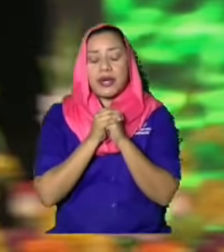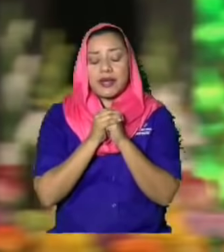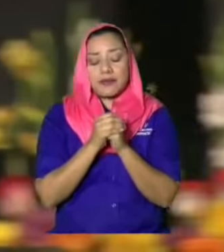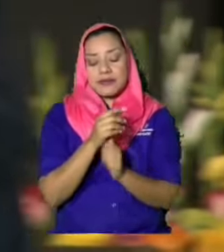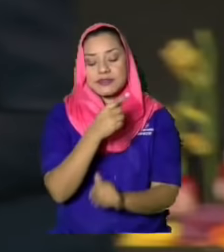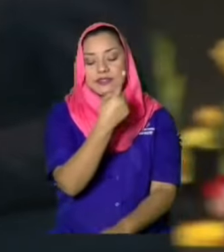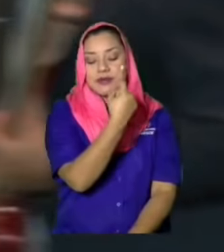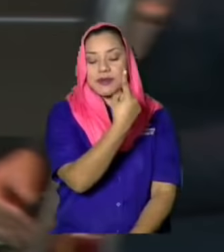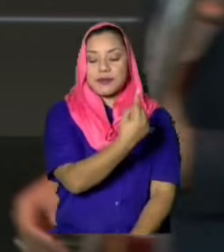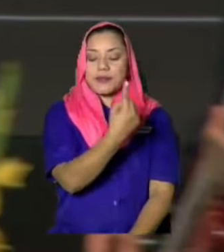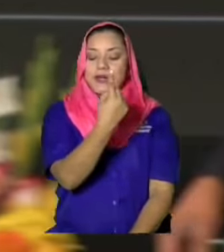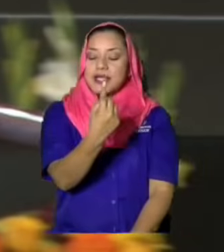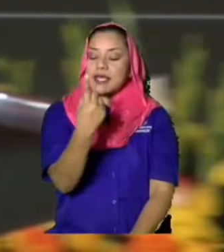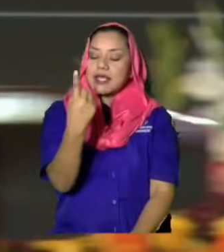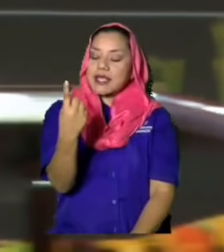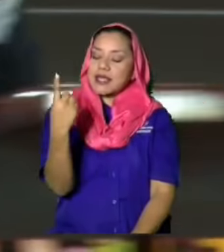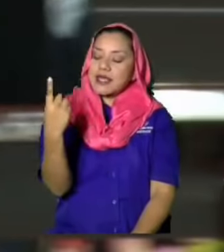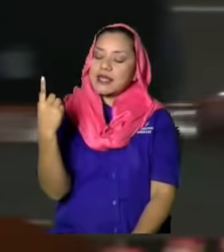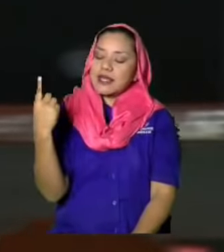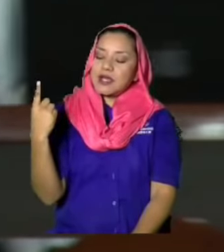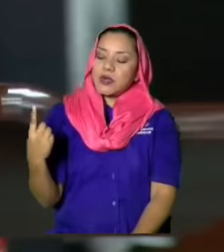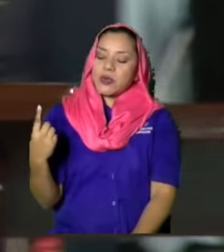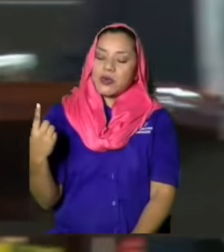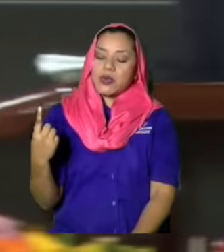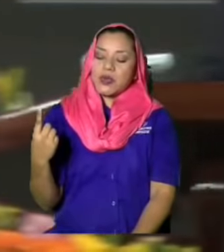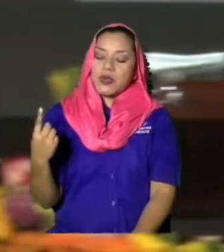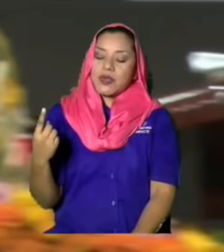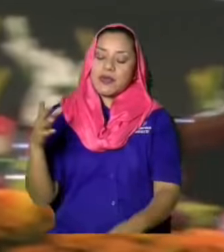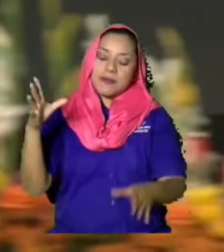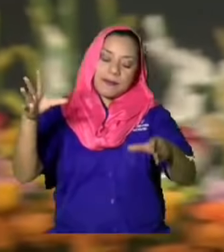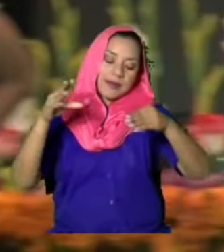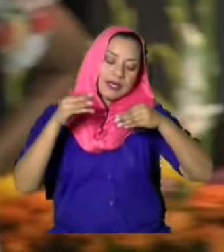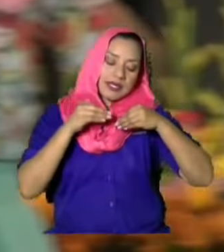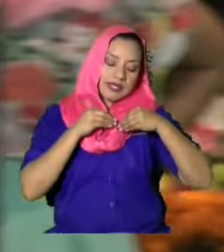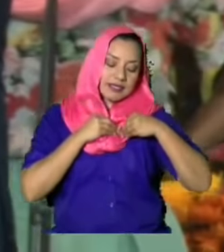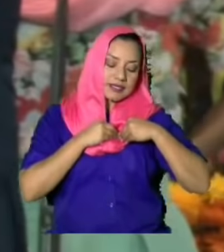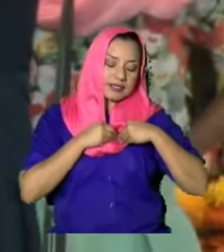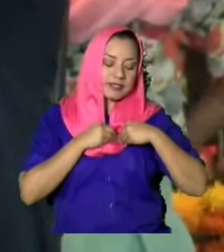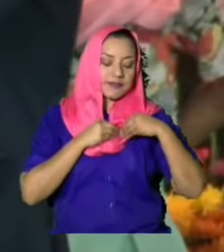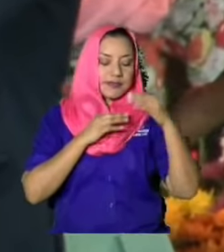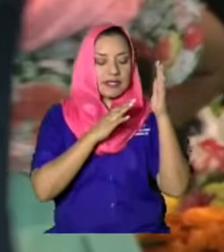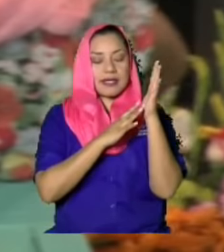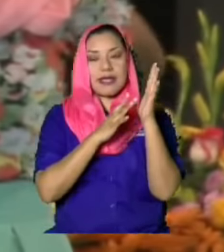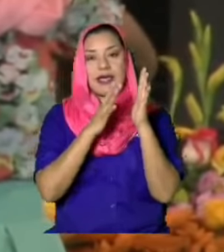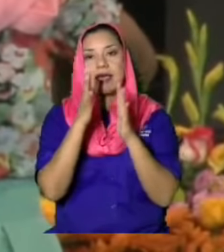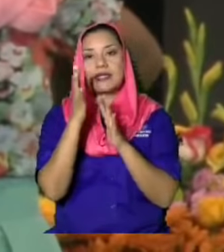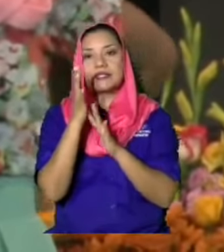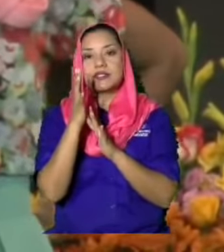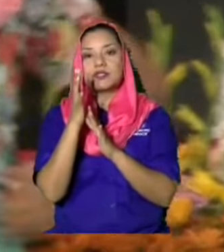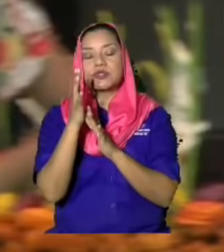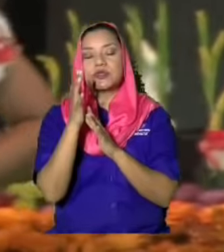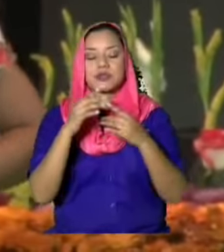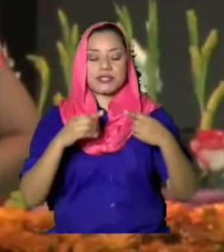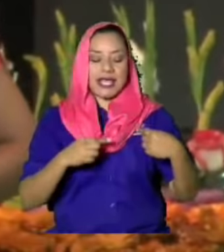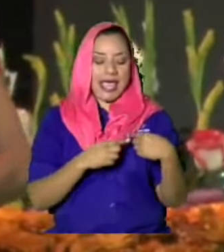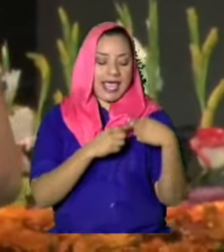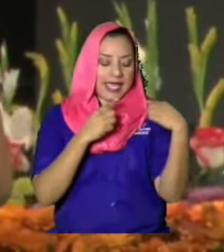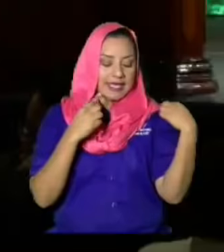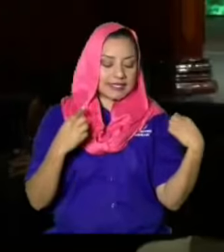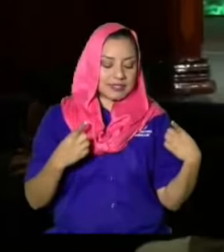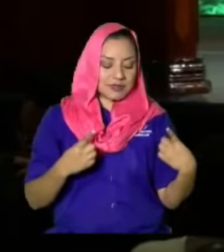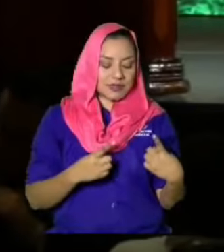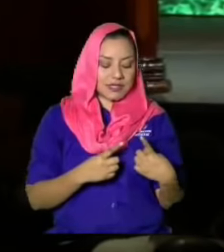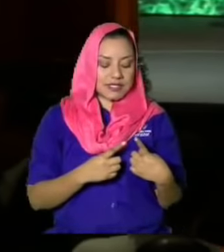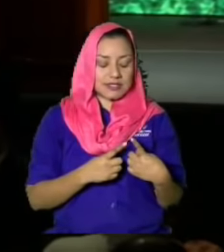Dios va a empezar a, hermano, a llamar, y Dios empieza a traer a los que verdaderamente están aquí en el nombre poderoso